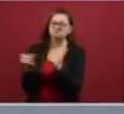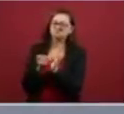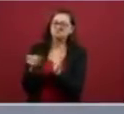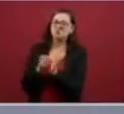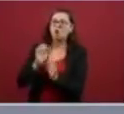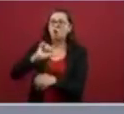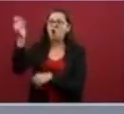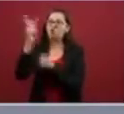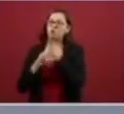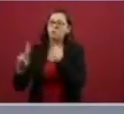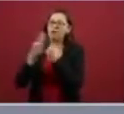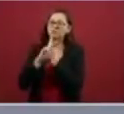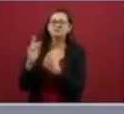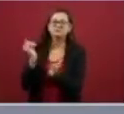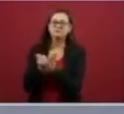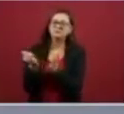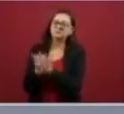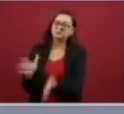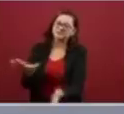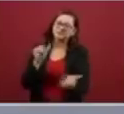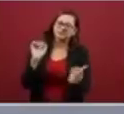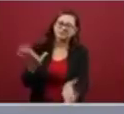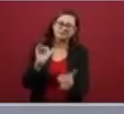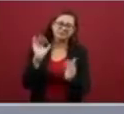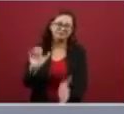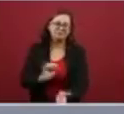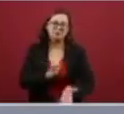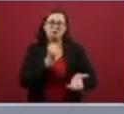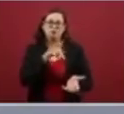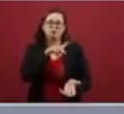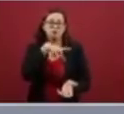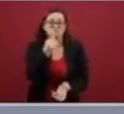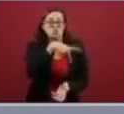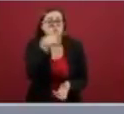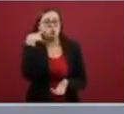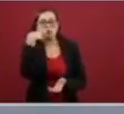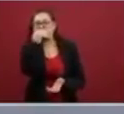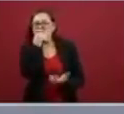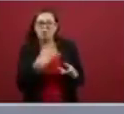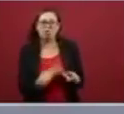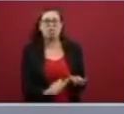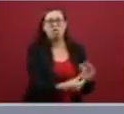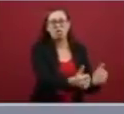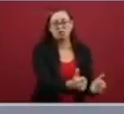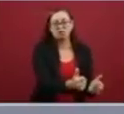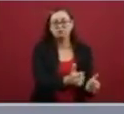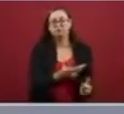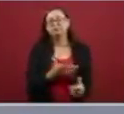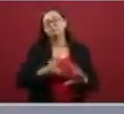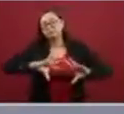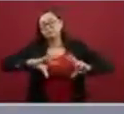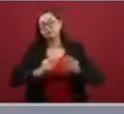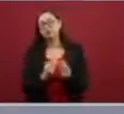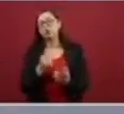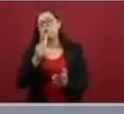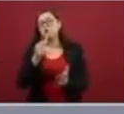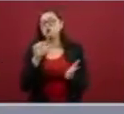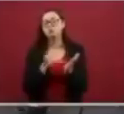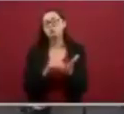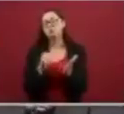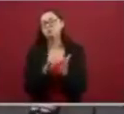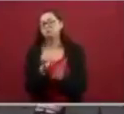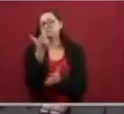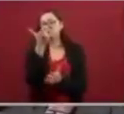visitantes extranjeros. Ahora esos fondos, alrededor de 8 mil millones de pesos,